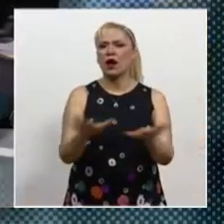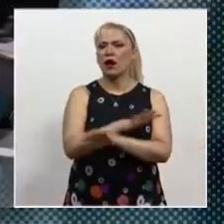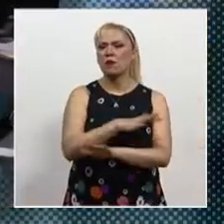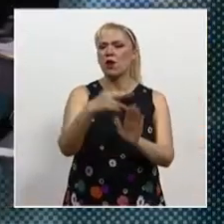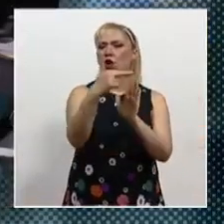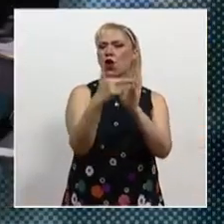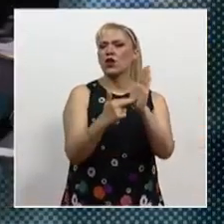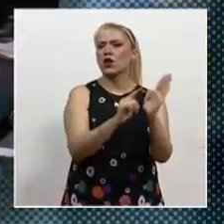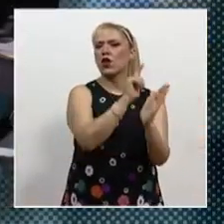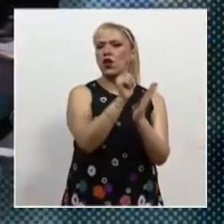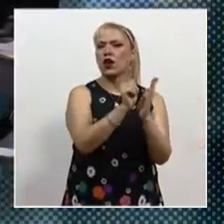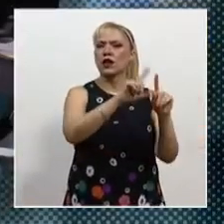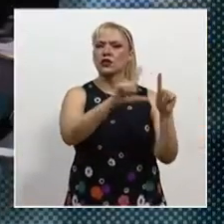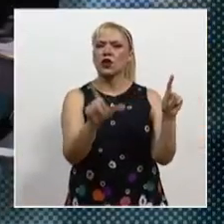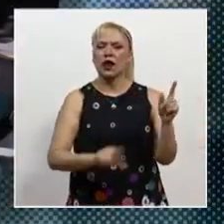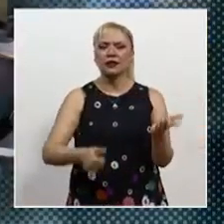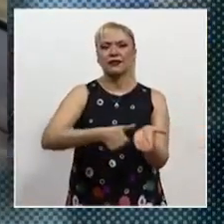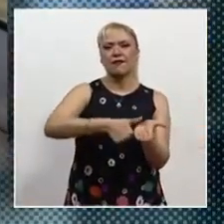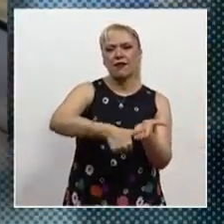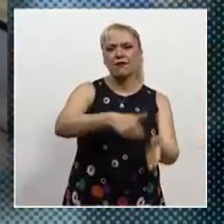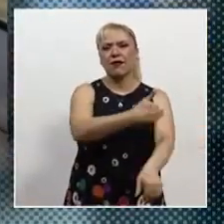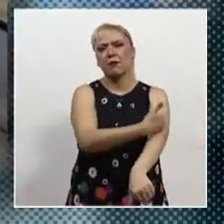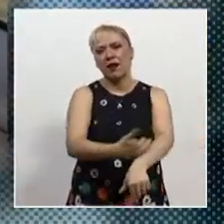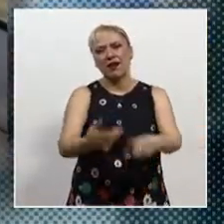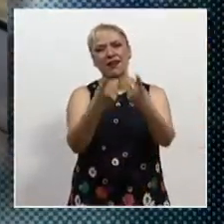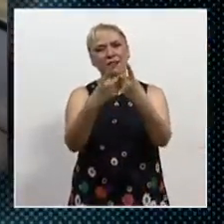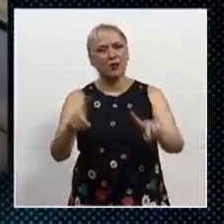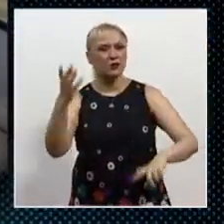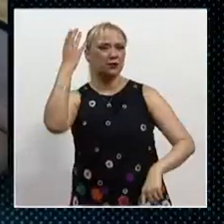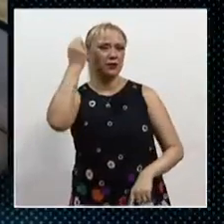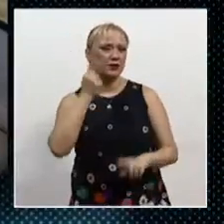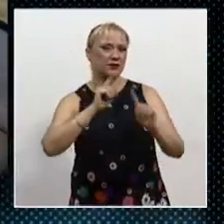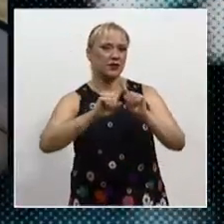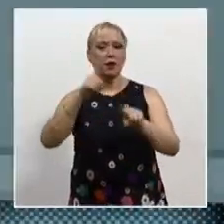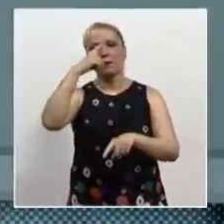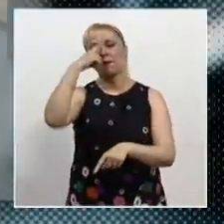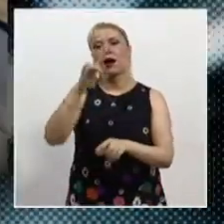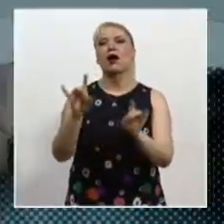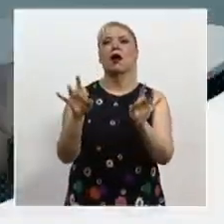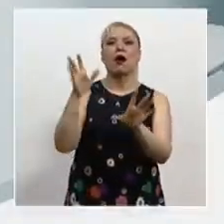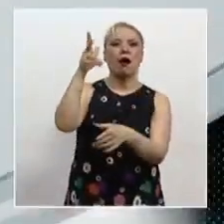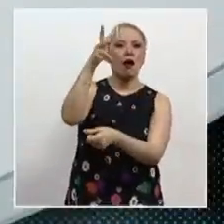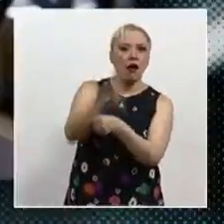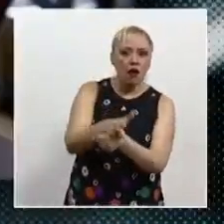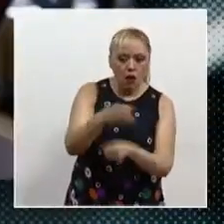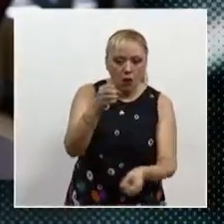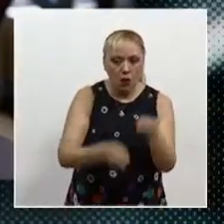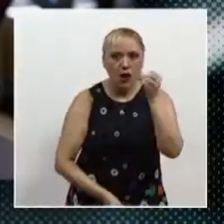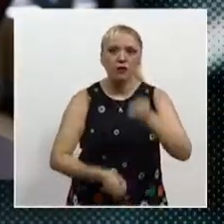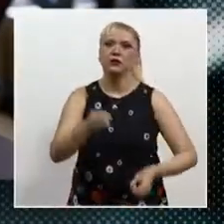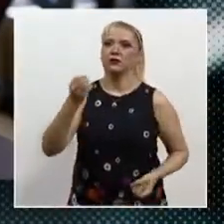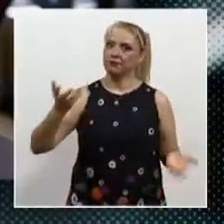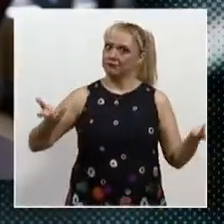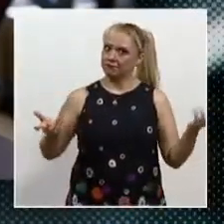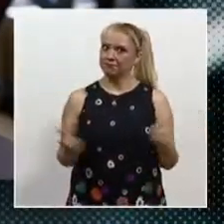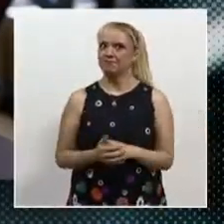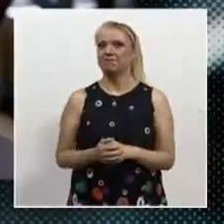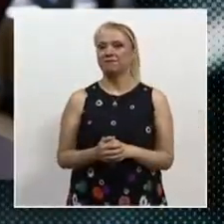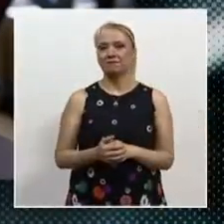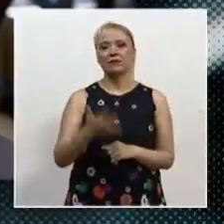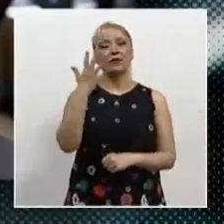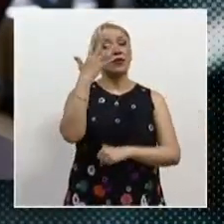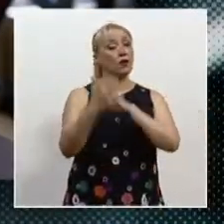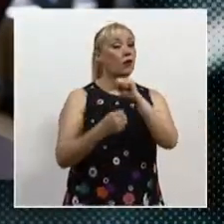Código Nacional Procesal Civil y Familiar, enfocado en el tema de la oralidad. En sus casi 5 años